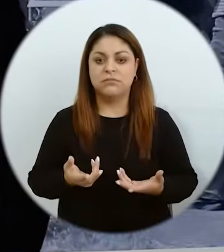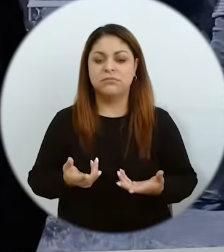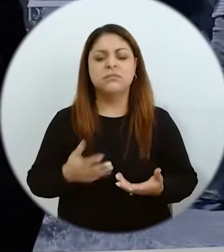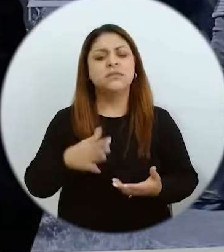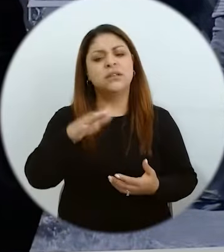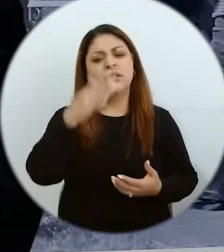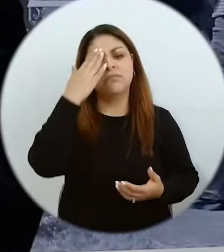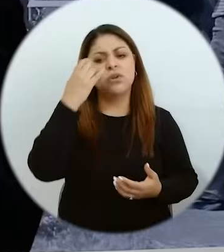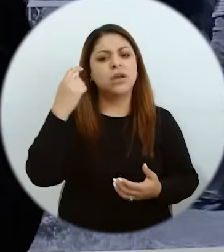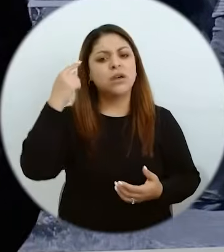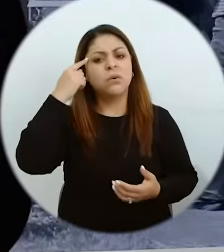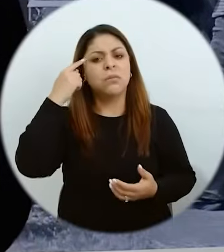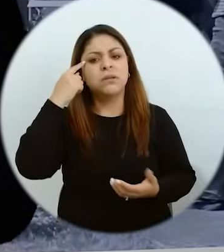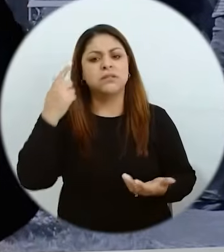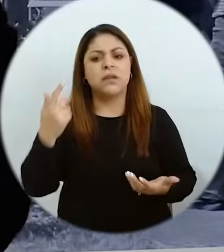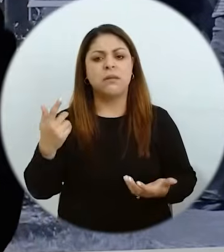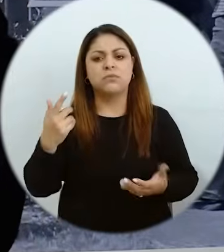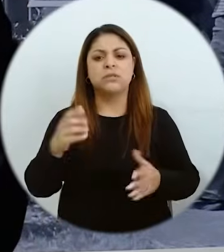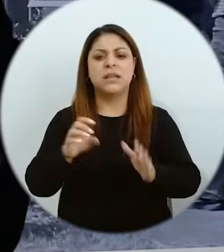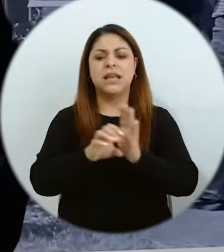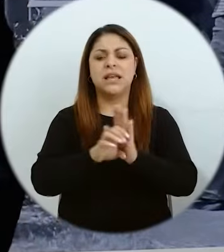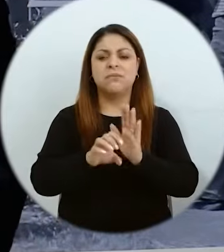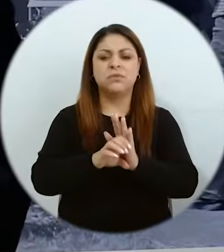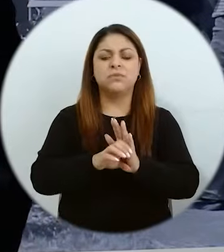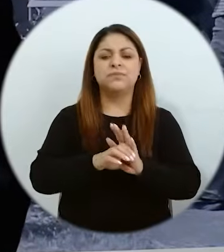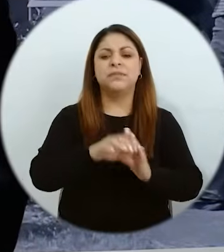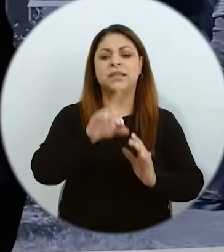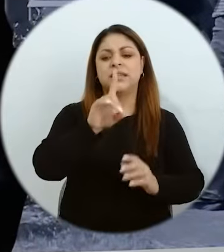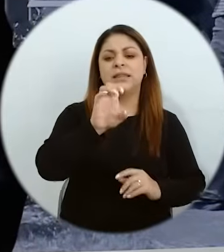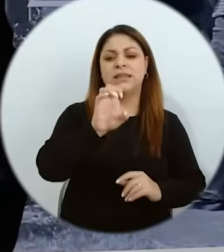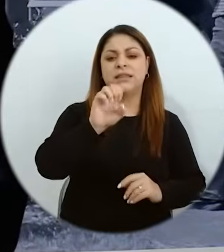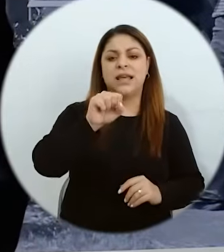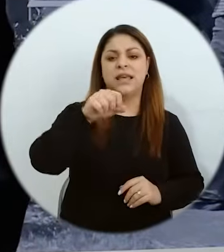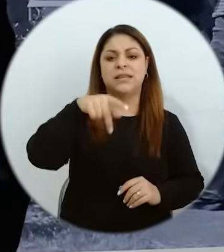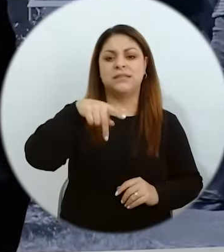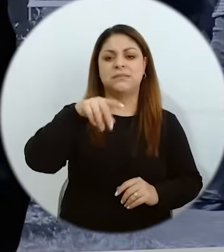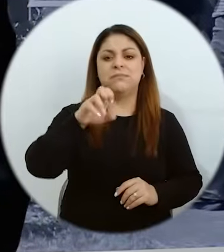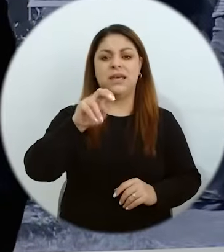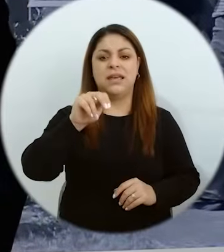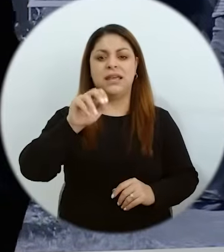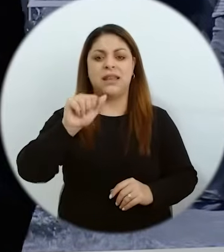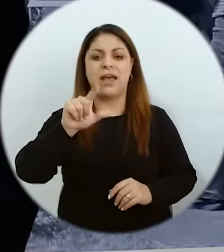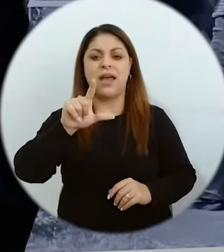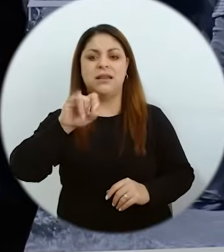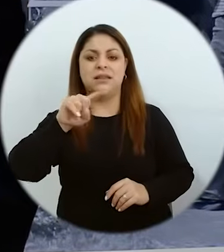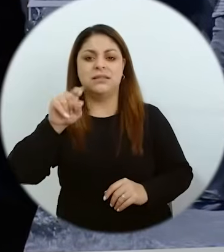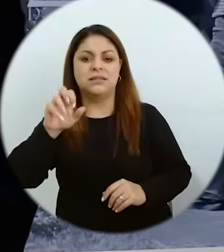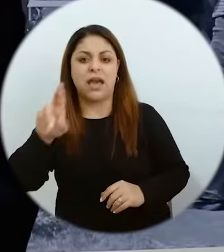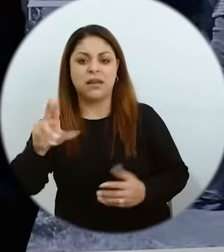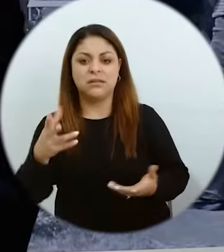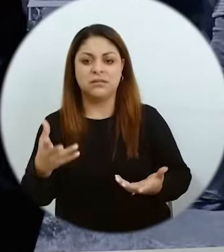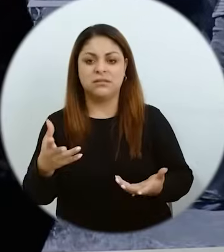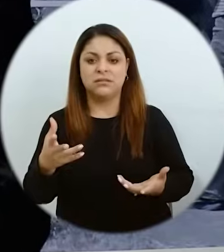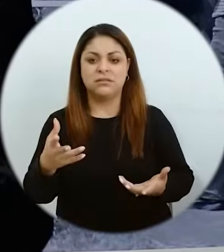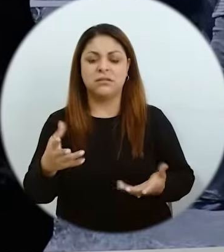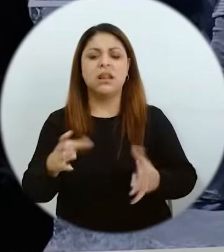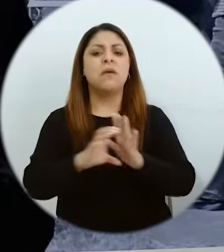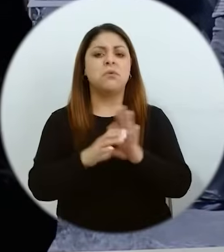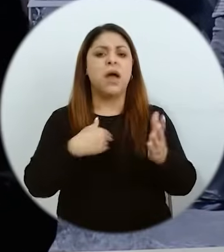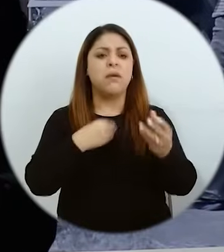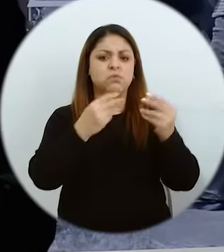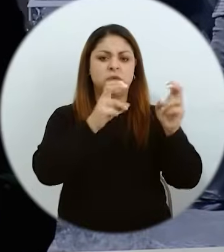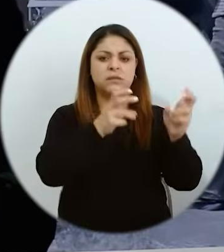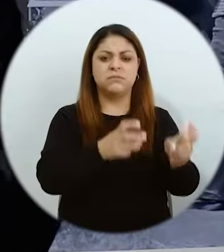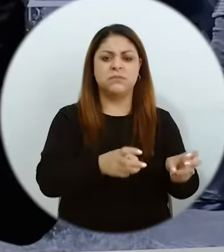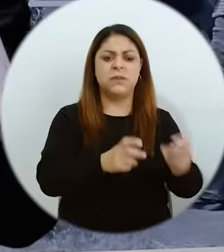responsabilidad. ¿Y por qué no pensamos, por ejemplo, en despenalizar? Hay una gran cantidad de asuntos que los